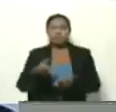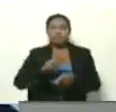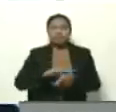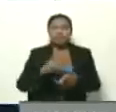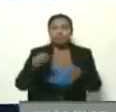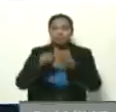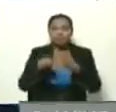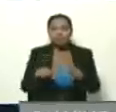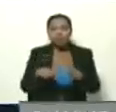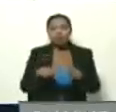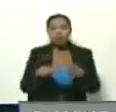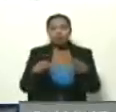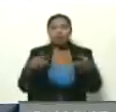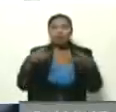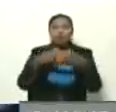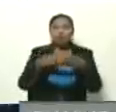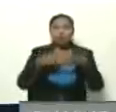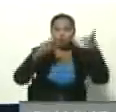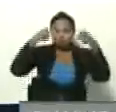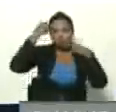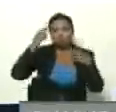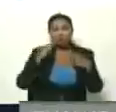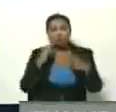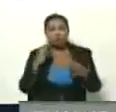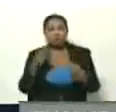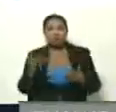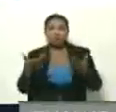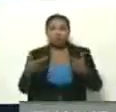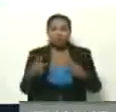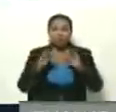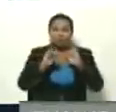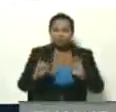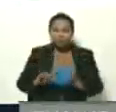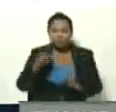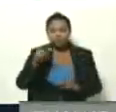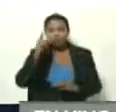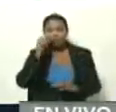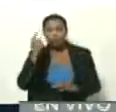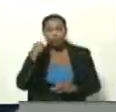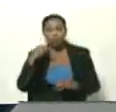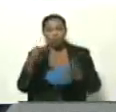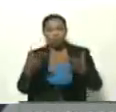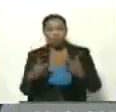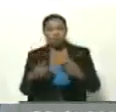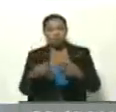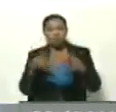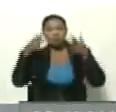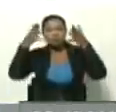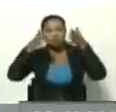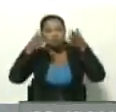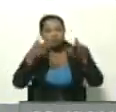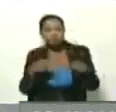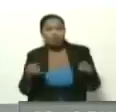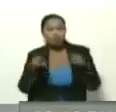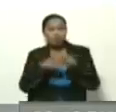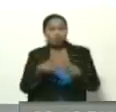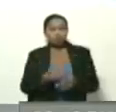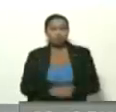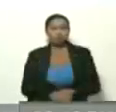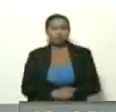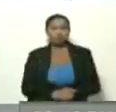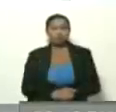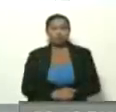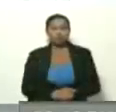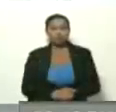partido, con las VC, para que nos den ellos y ellas, nos den a nosotros las recomendaciones. Hay